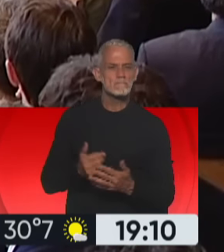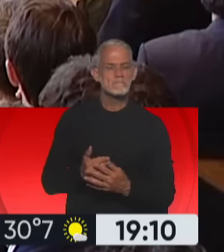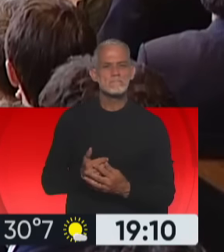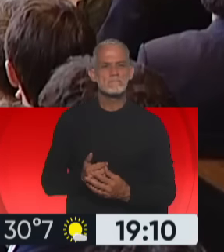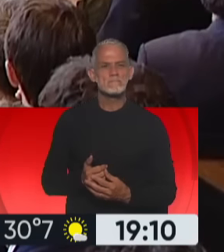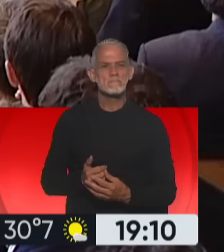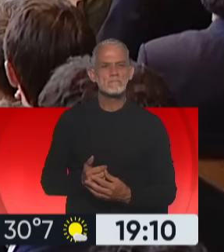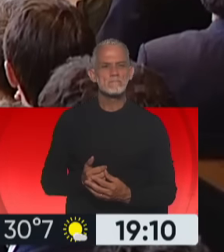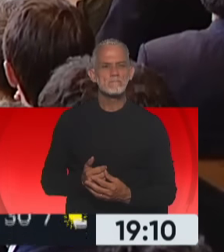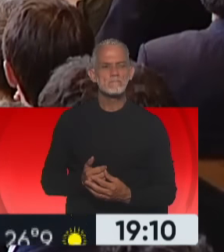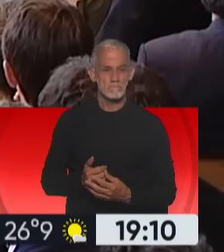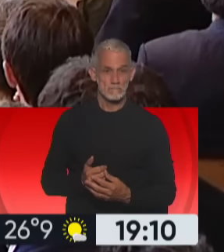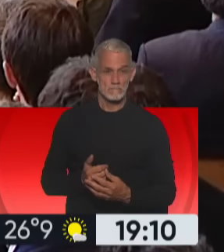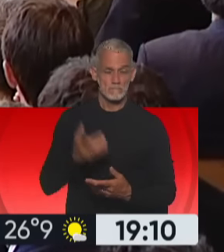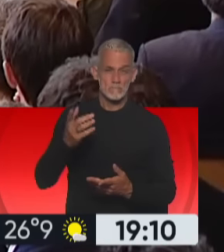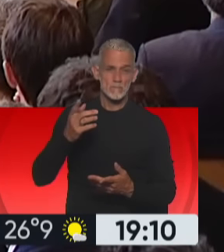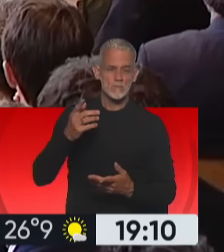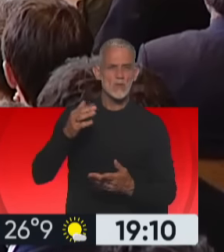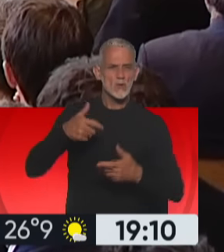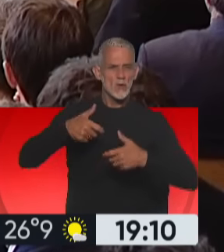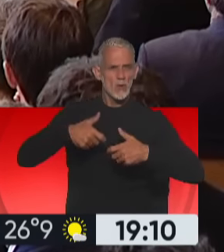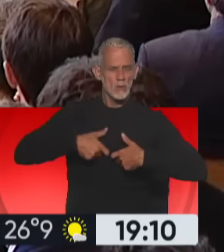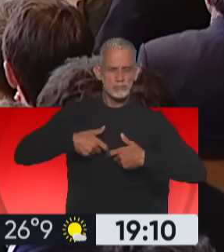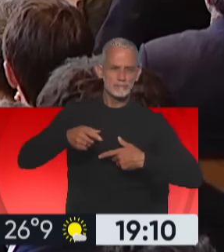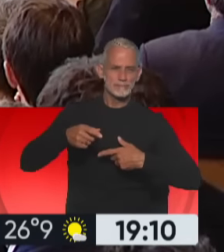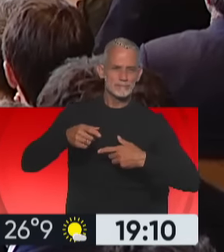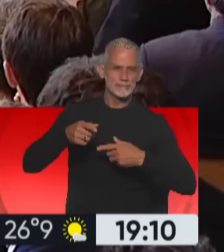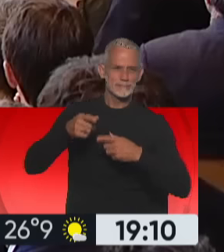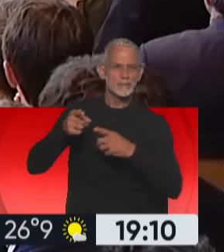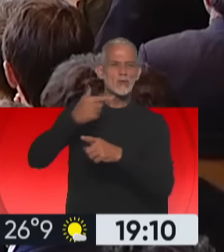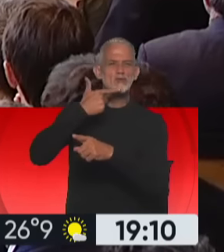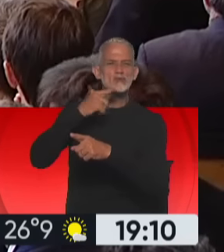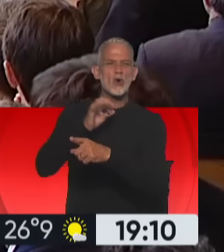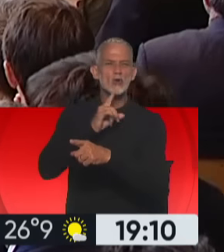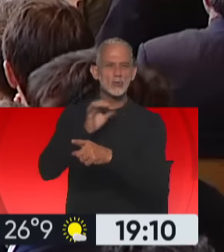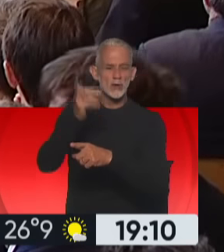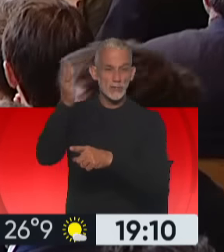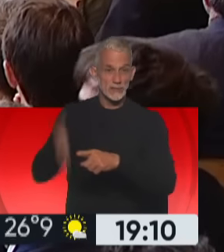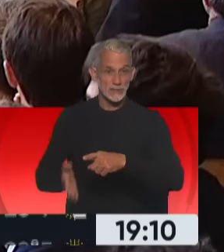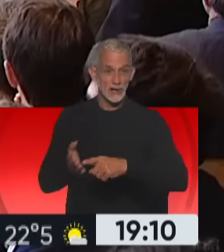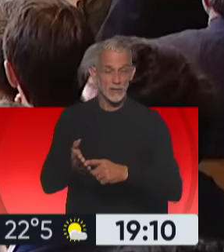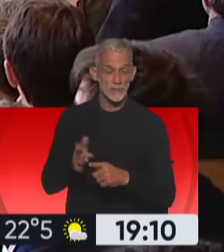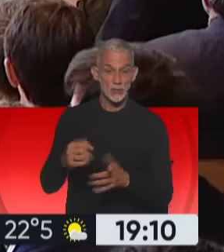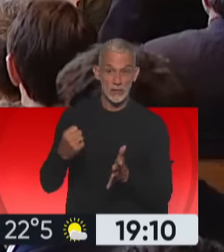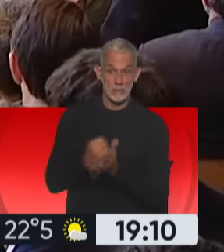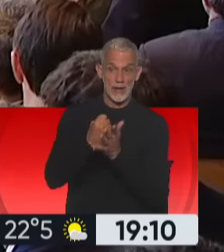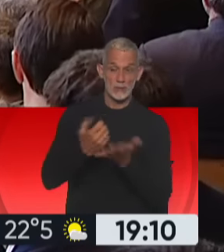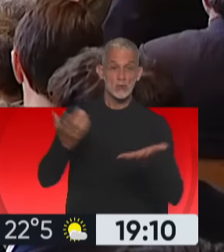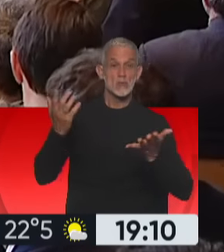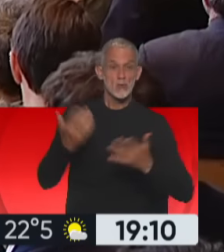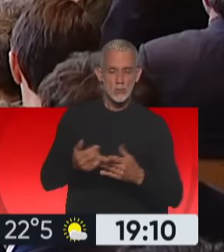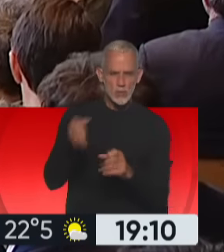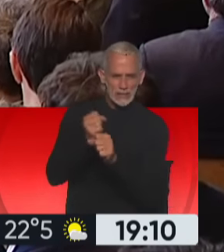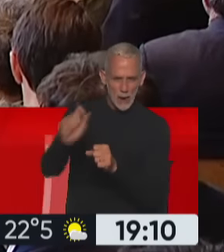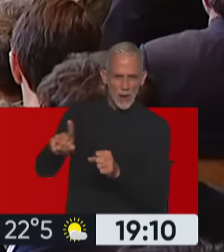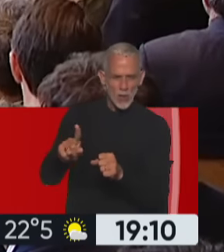cuando lo condecoré a Jesús Huerta de Soto, quedé muy impactado con uno de sus trabajos